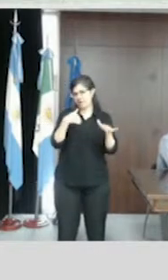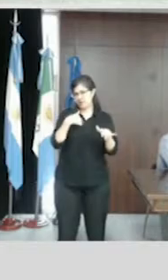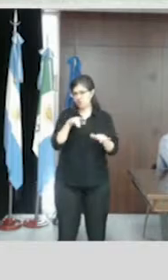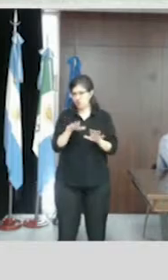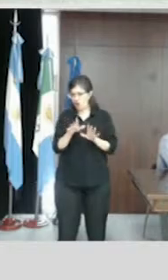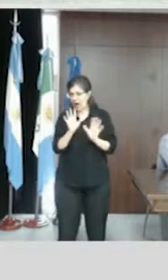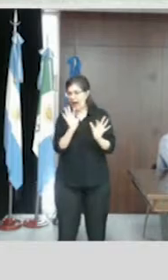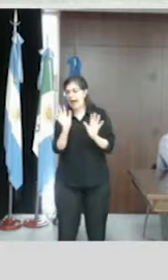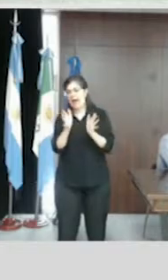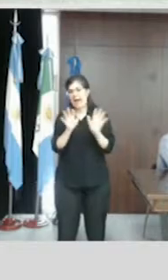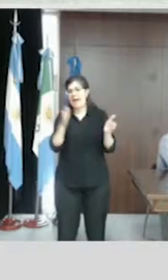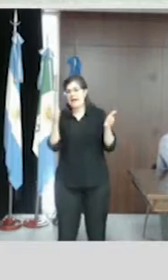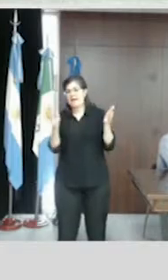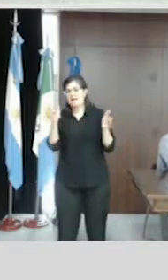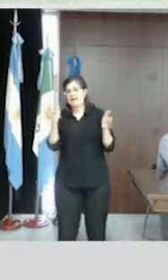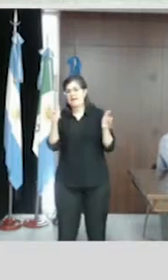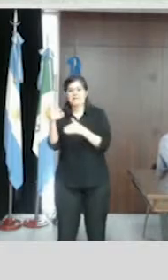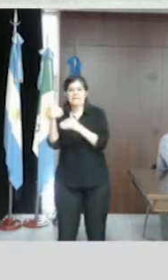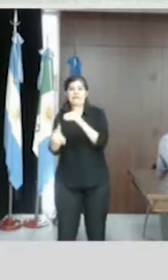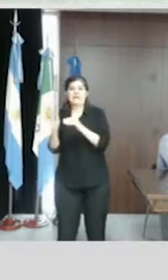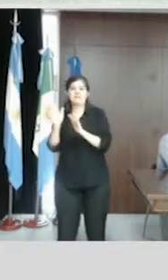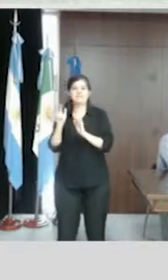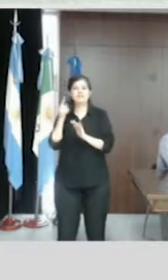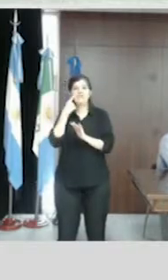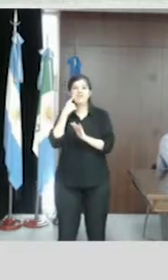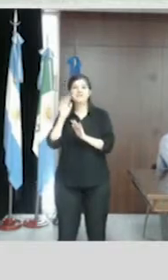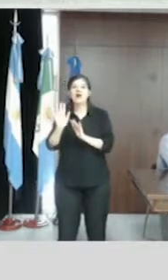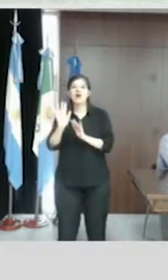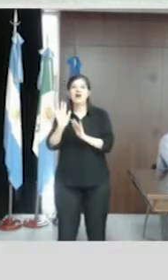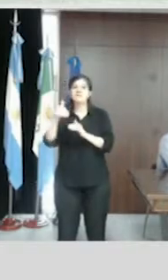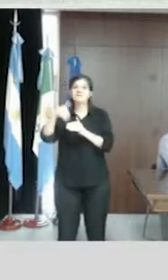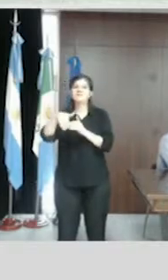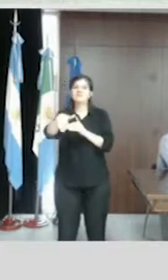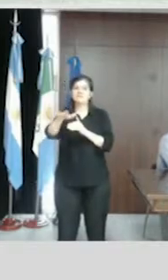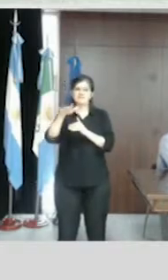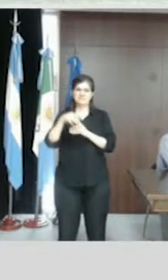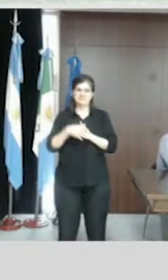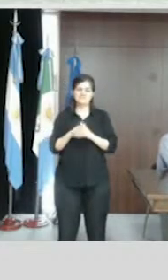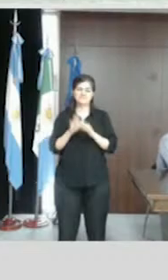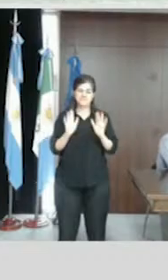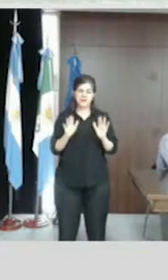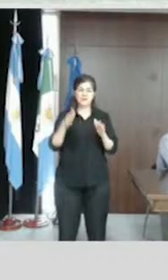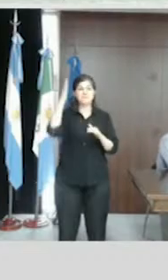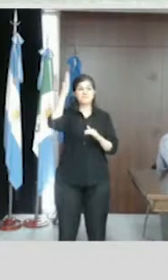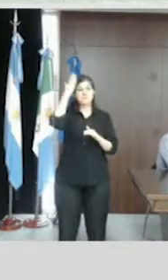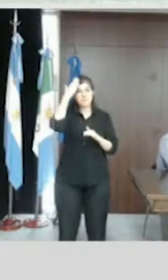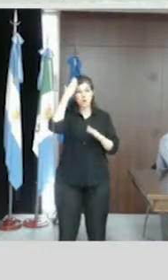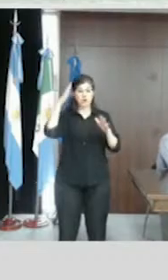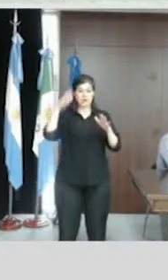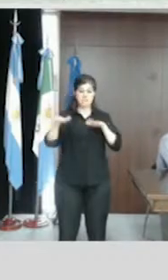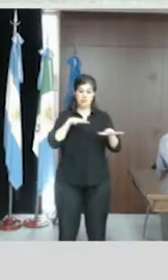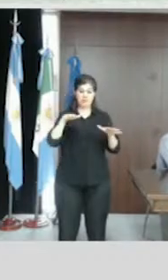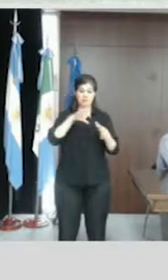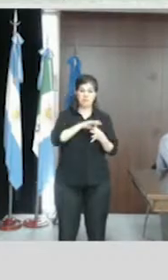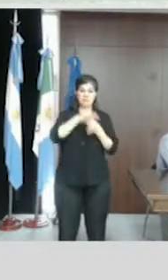dicen, ya vas a ver después de los 75. Entonces, acompañamos la memoria con el movimiento. Y me dicen, ¿qué